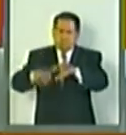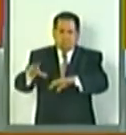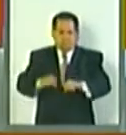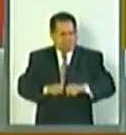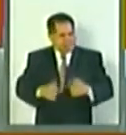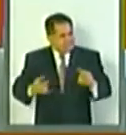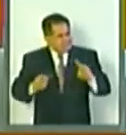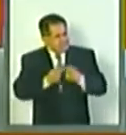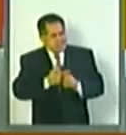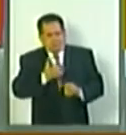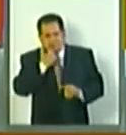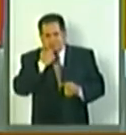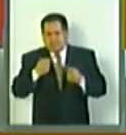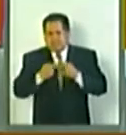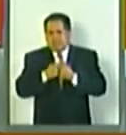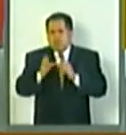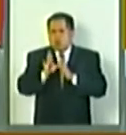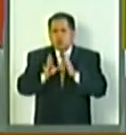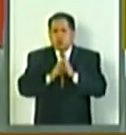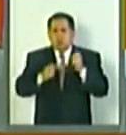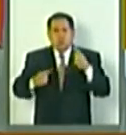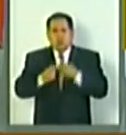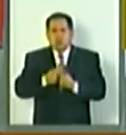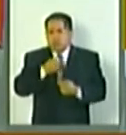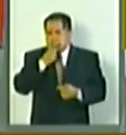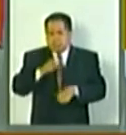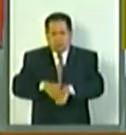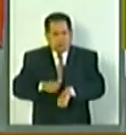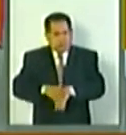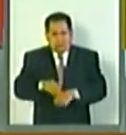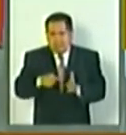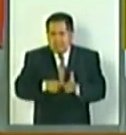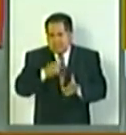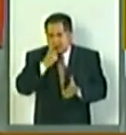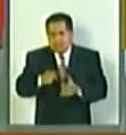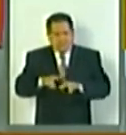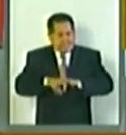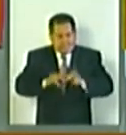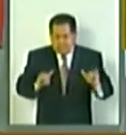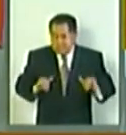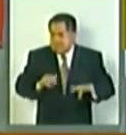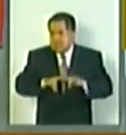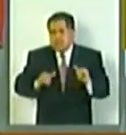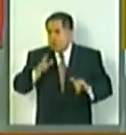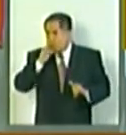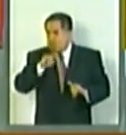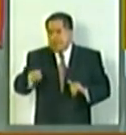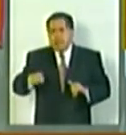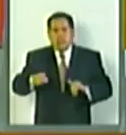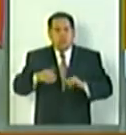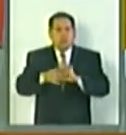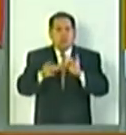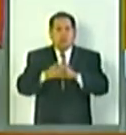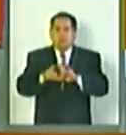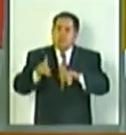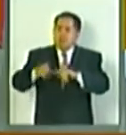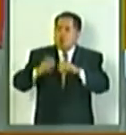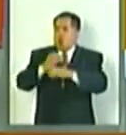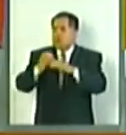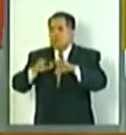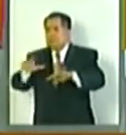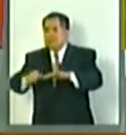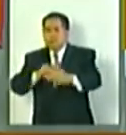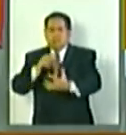artículo séptimo constitucional, en el que se advierte que en ningún caso podrán secuestrarse los